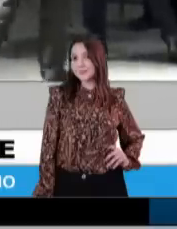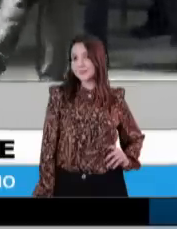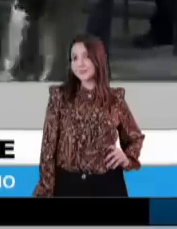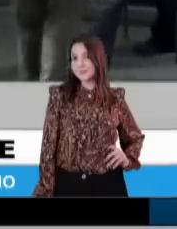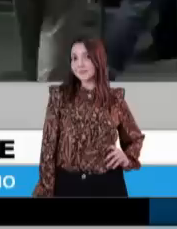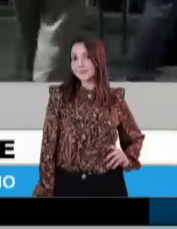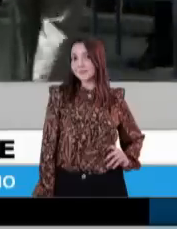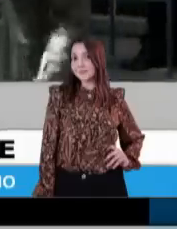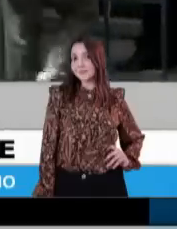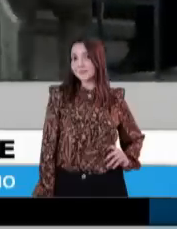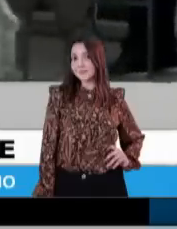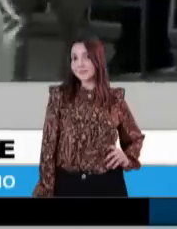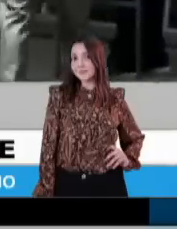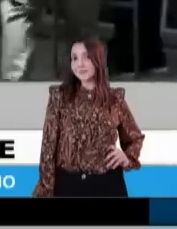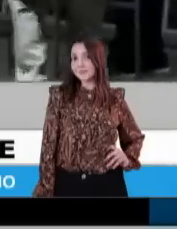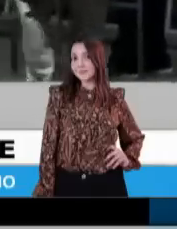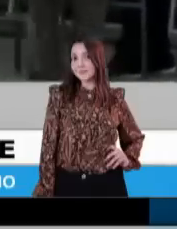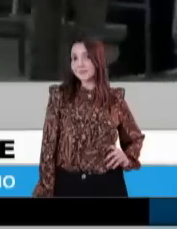constitución, no es el único.